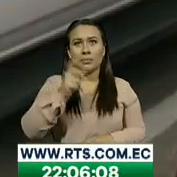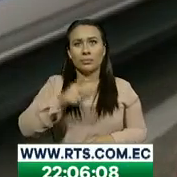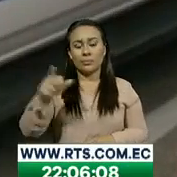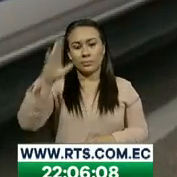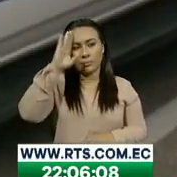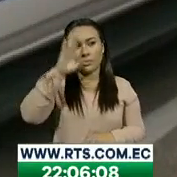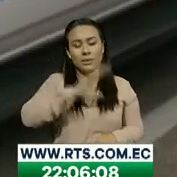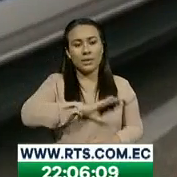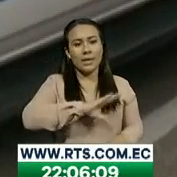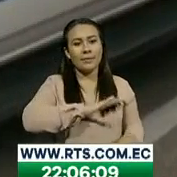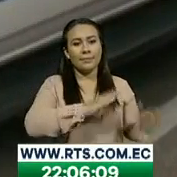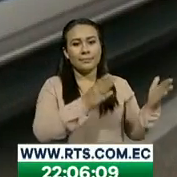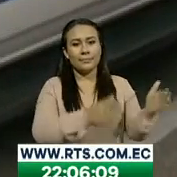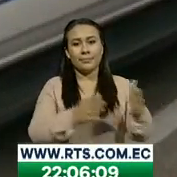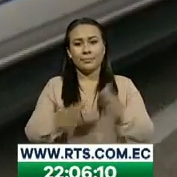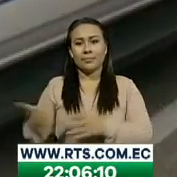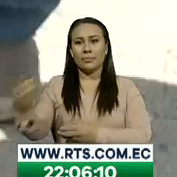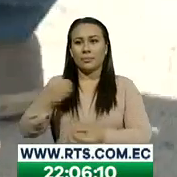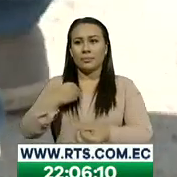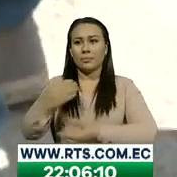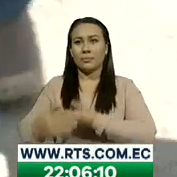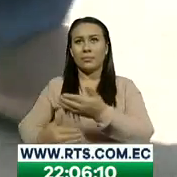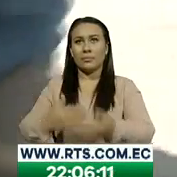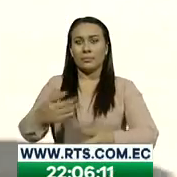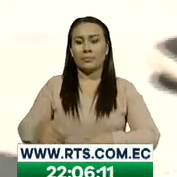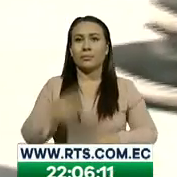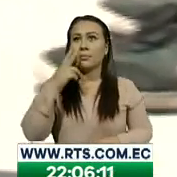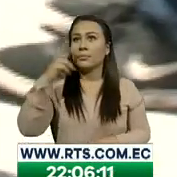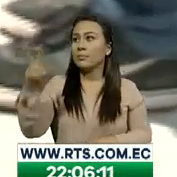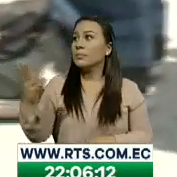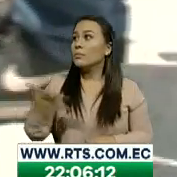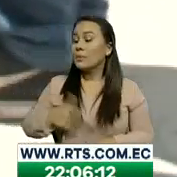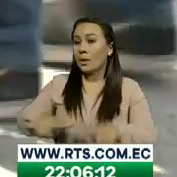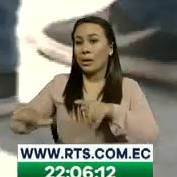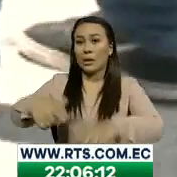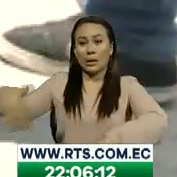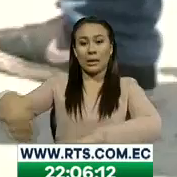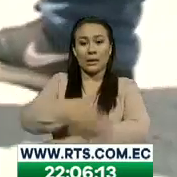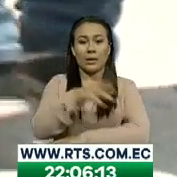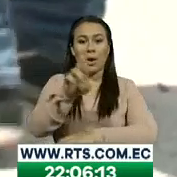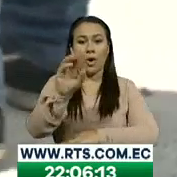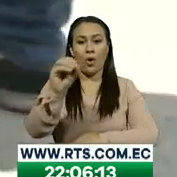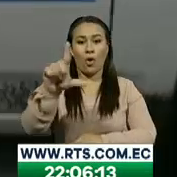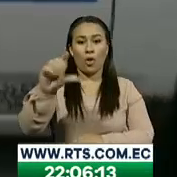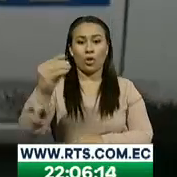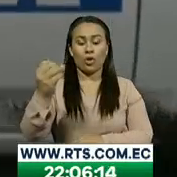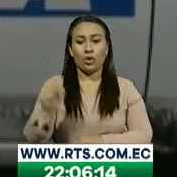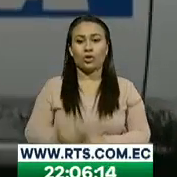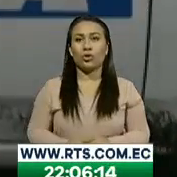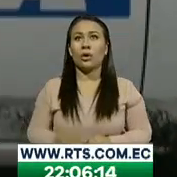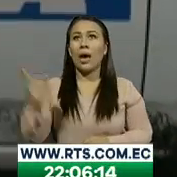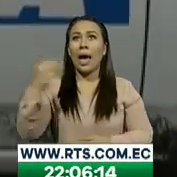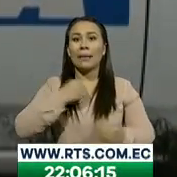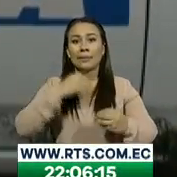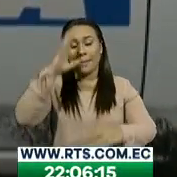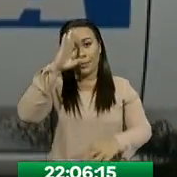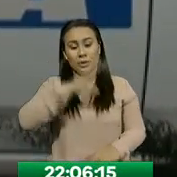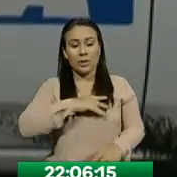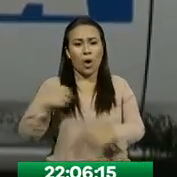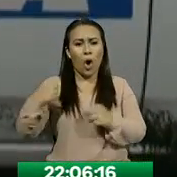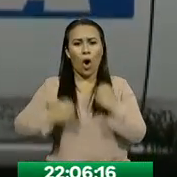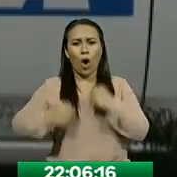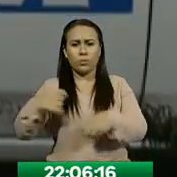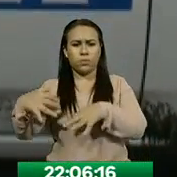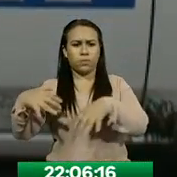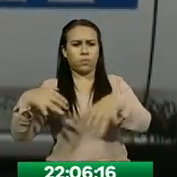En la ronda de rutina, de pronto un sujeto que caminaba por una de las calles de la Roldós, al ver al patrullero salió corriendo. Los policías persiguieron